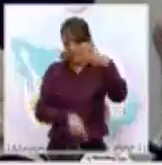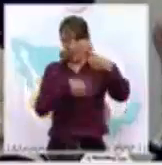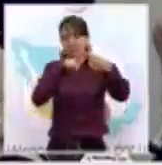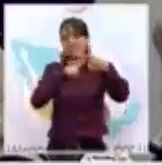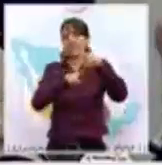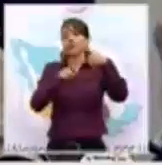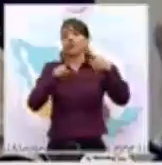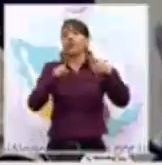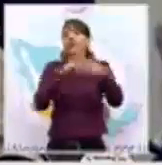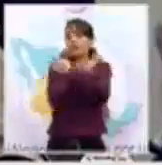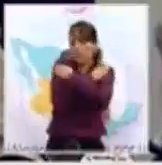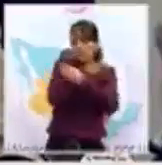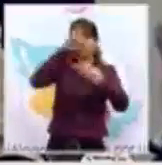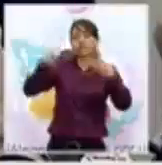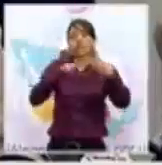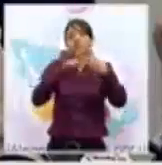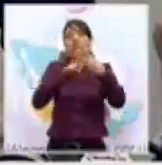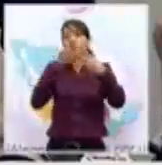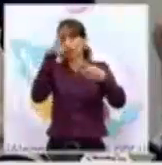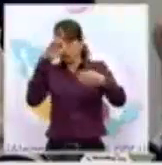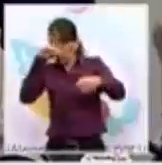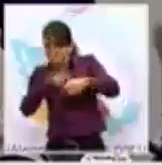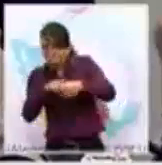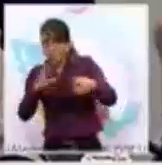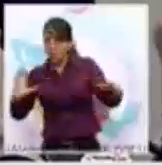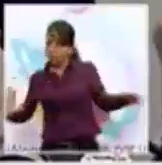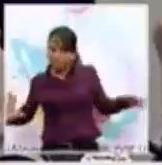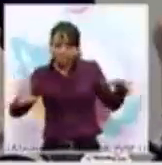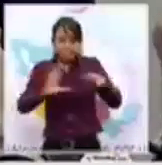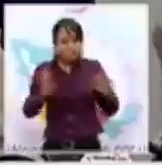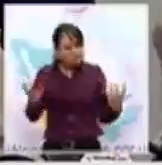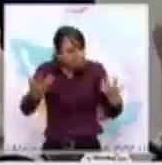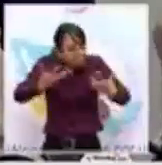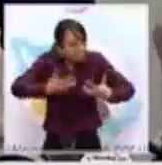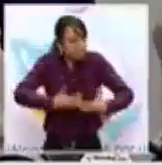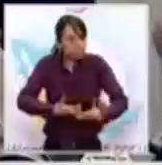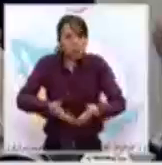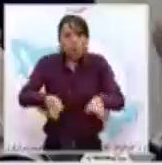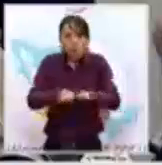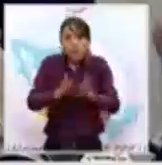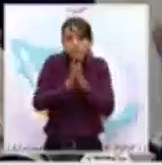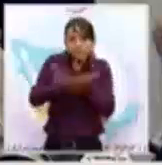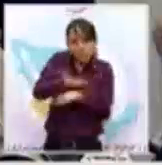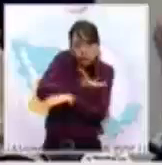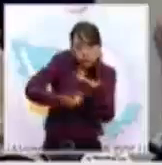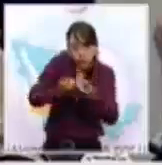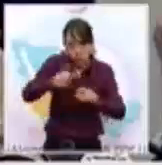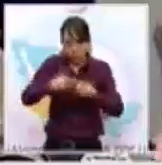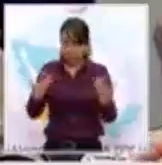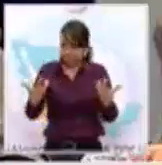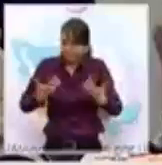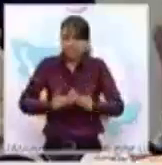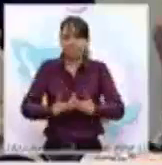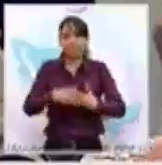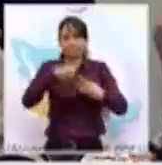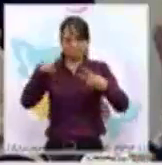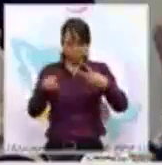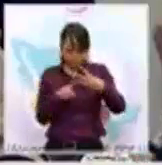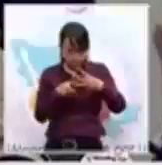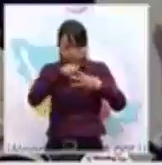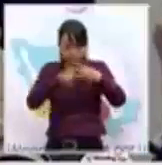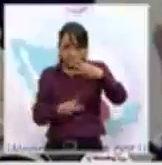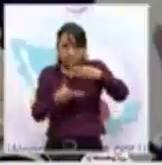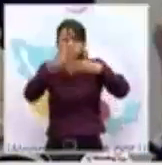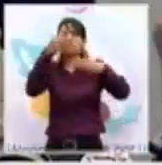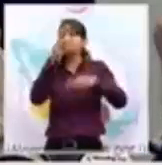cohesión social. De alguna manera, la educación que generó el Estado mexicano fue una educación universalista, muy